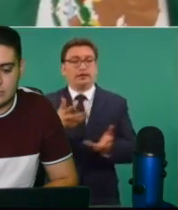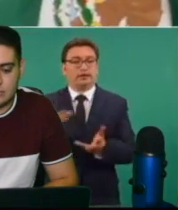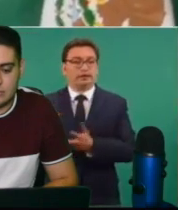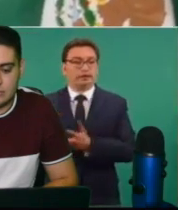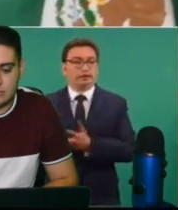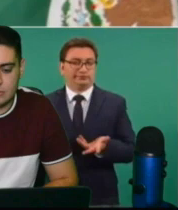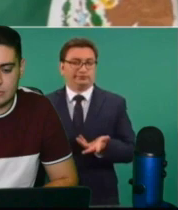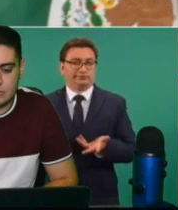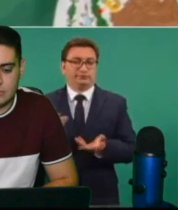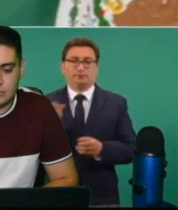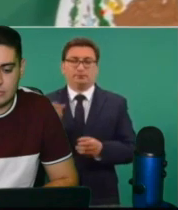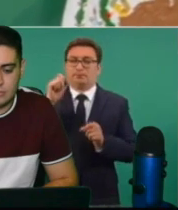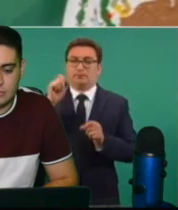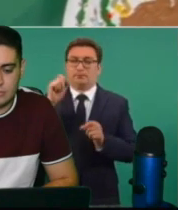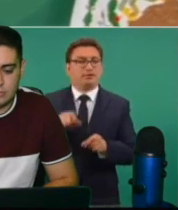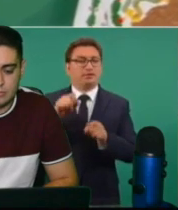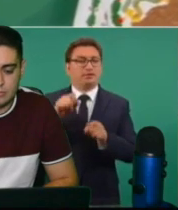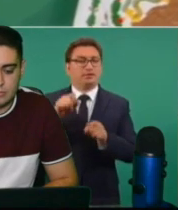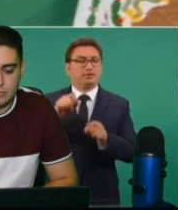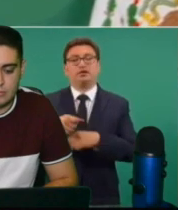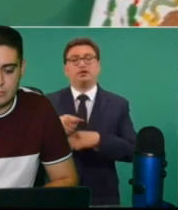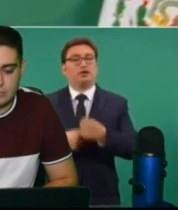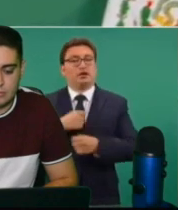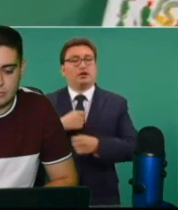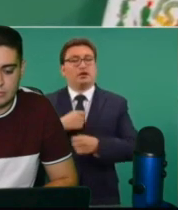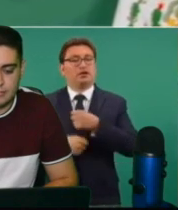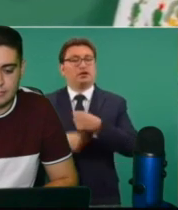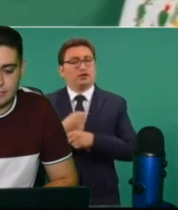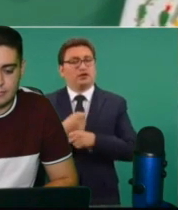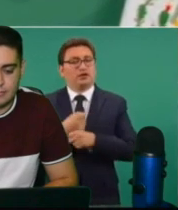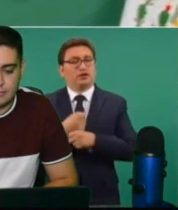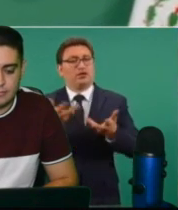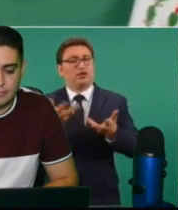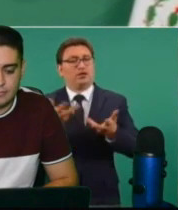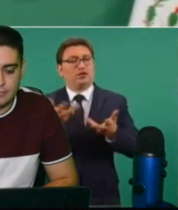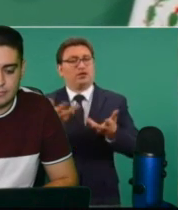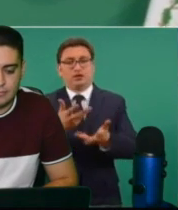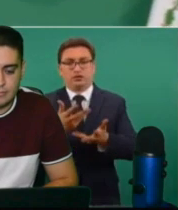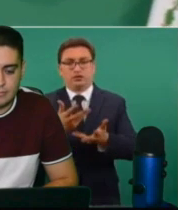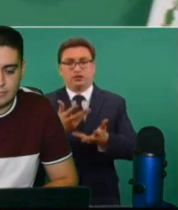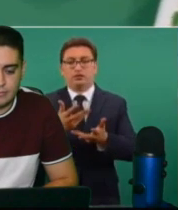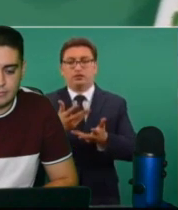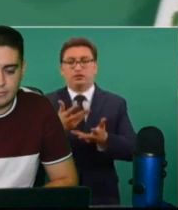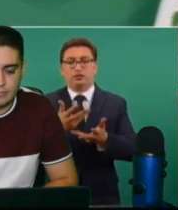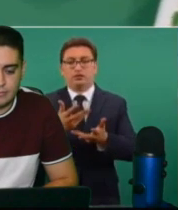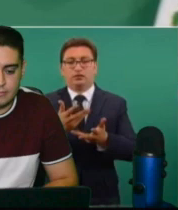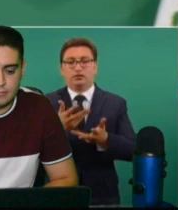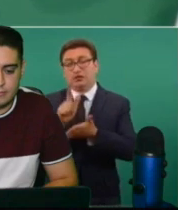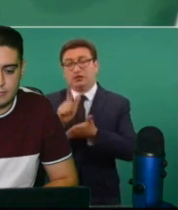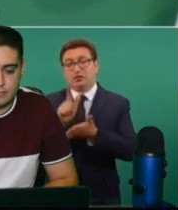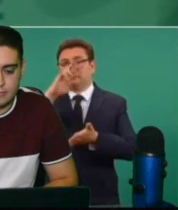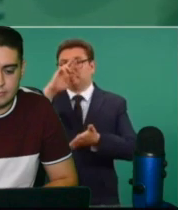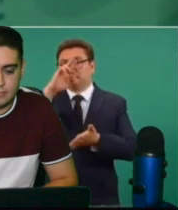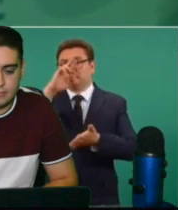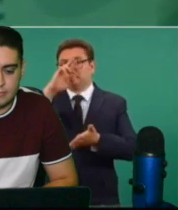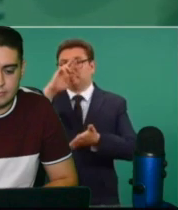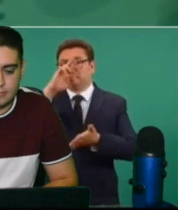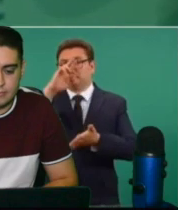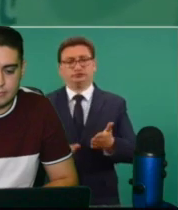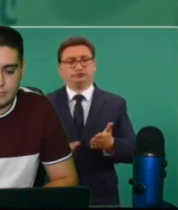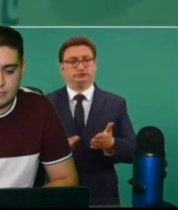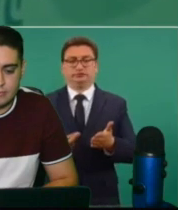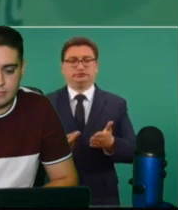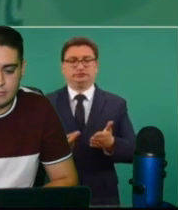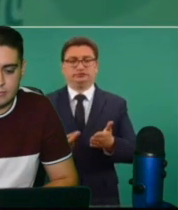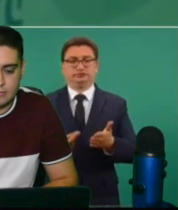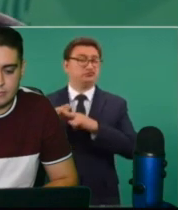pues han sido siempre los más tenaces violadores de la ley y